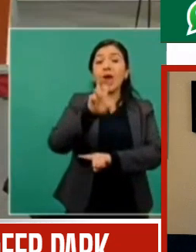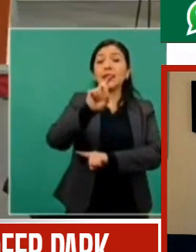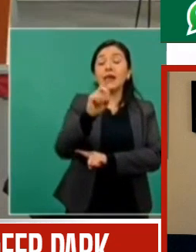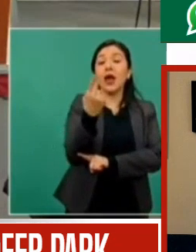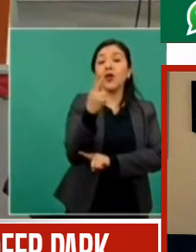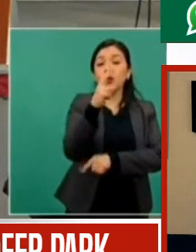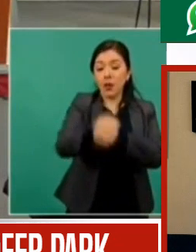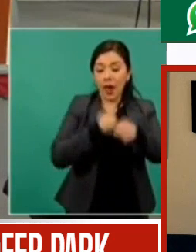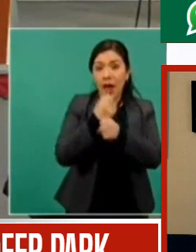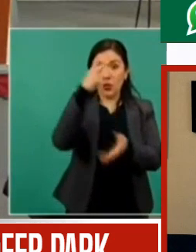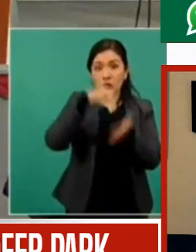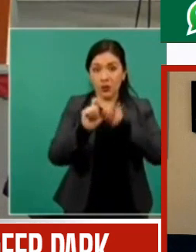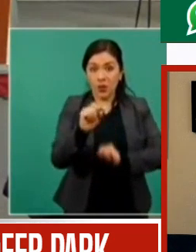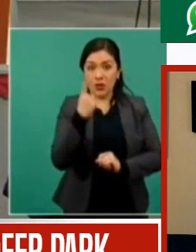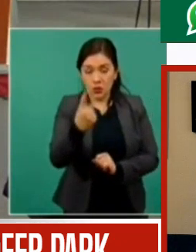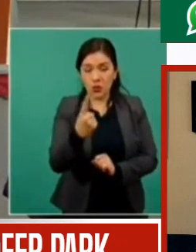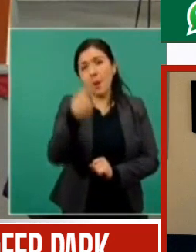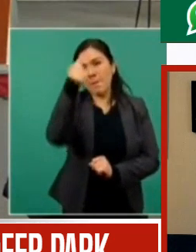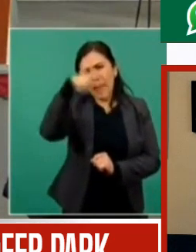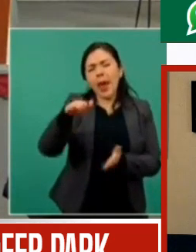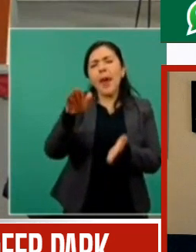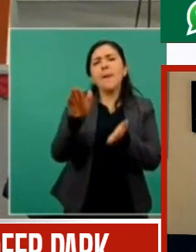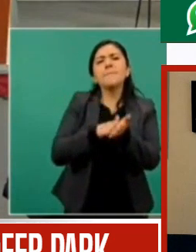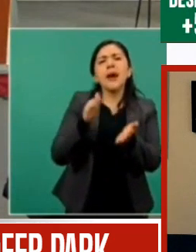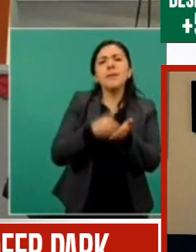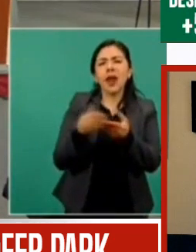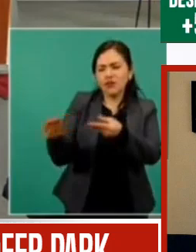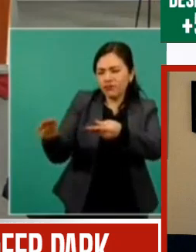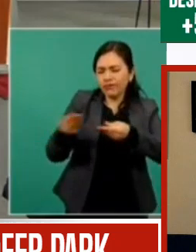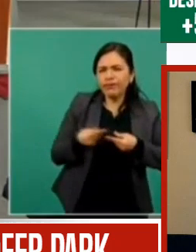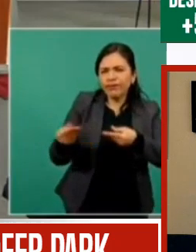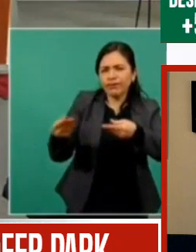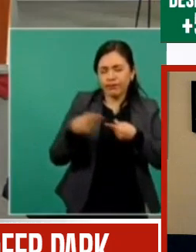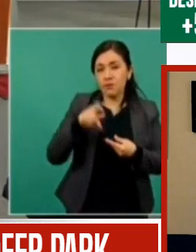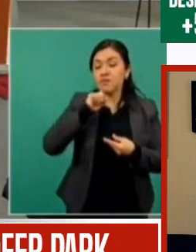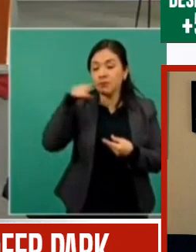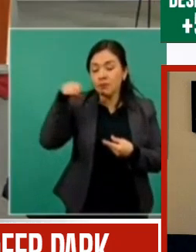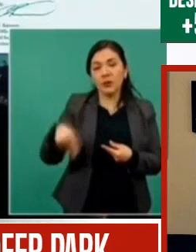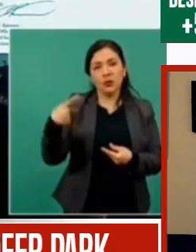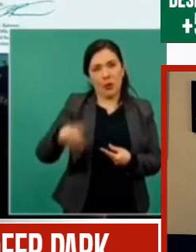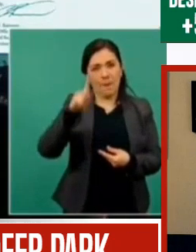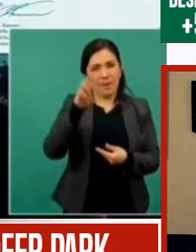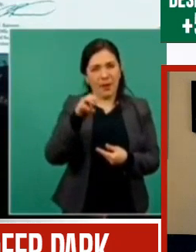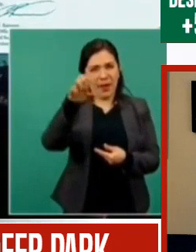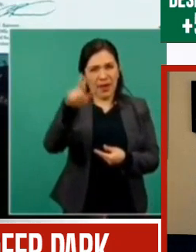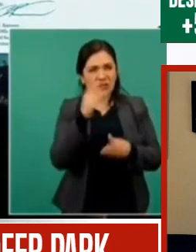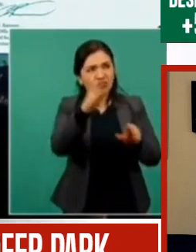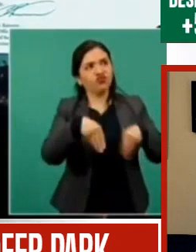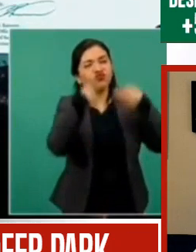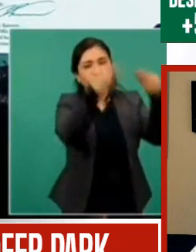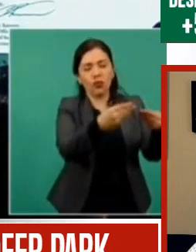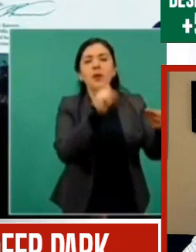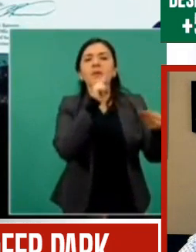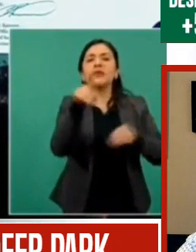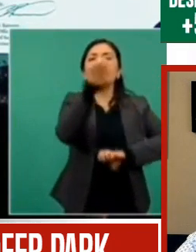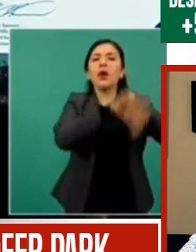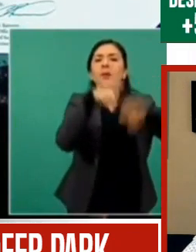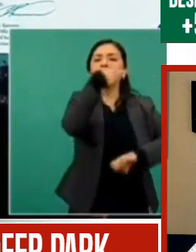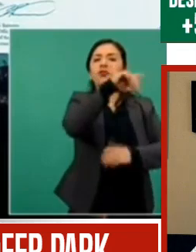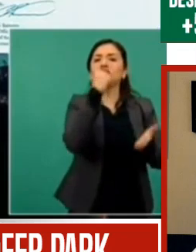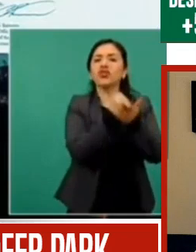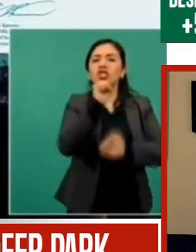del 2021 de los documentos presentados por petróleos mexicanos así como por se le